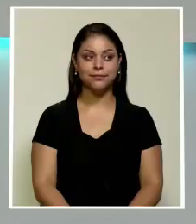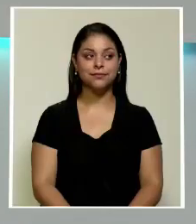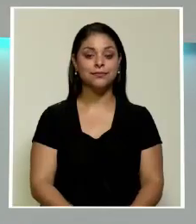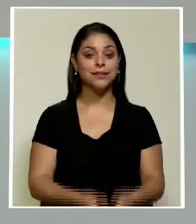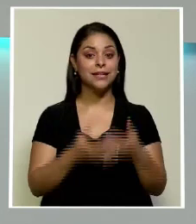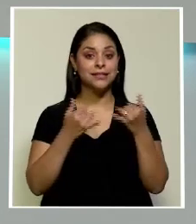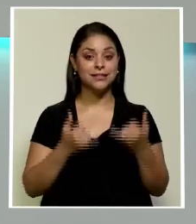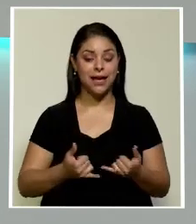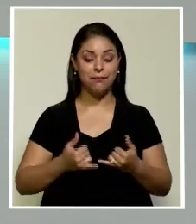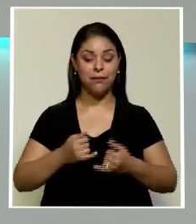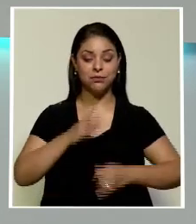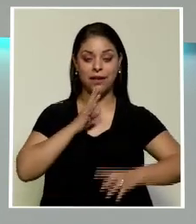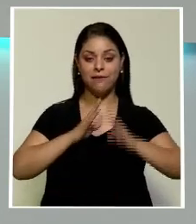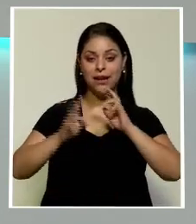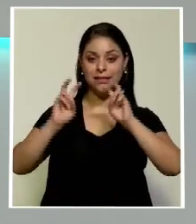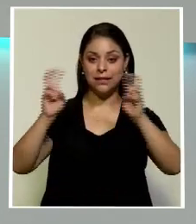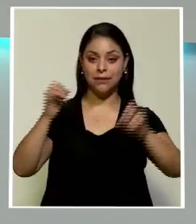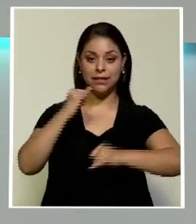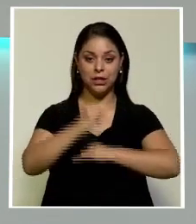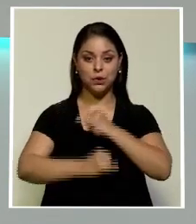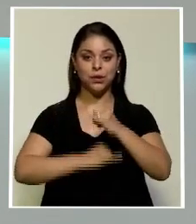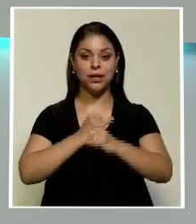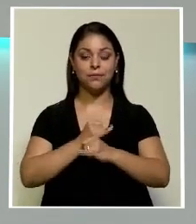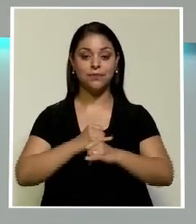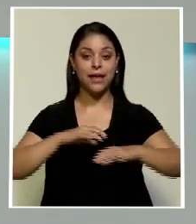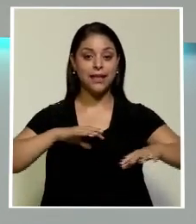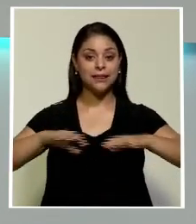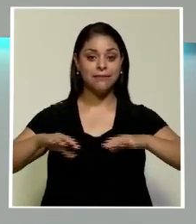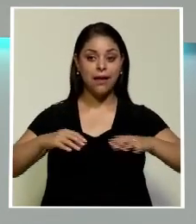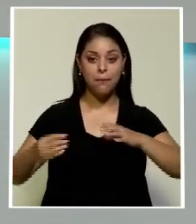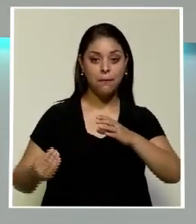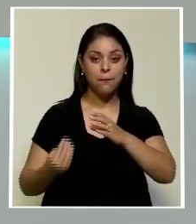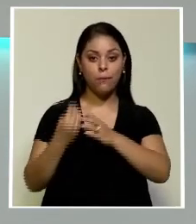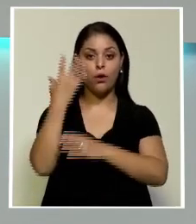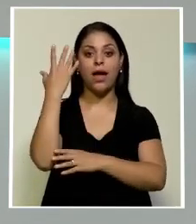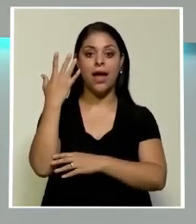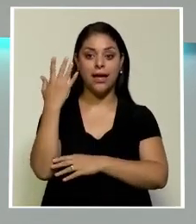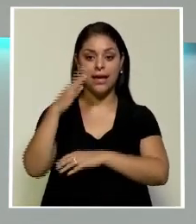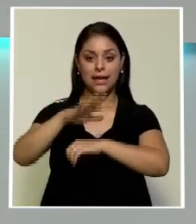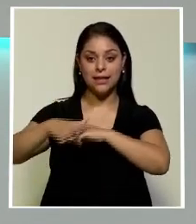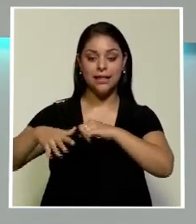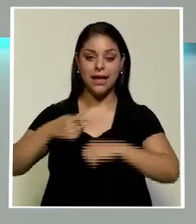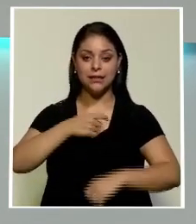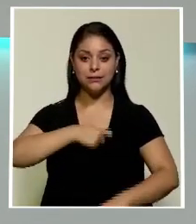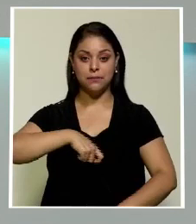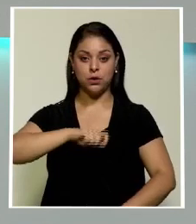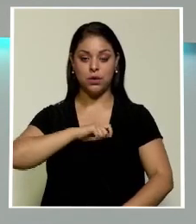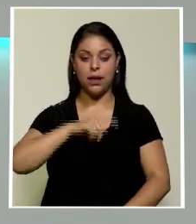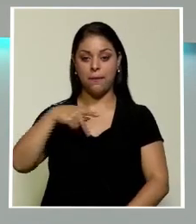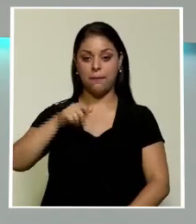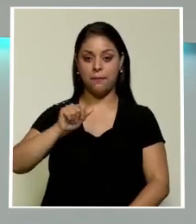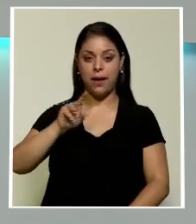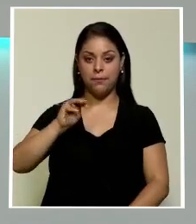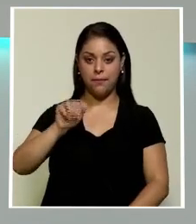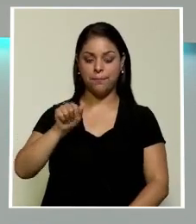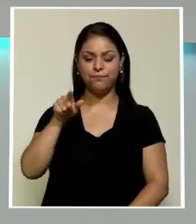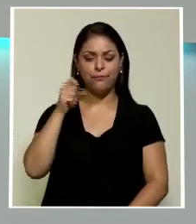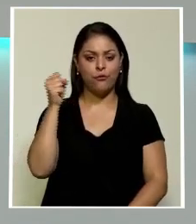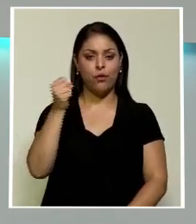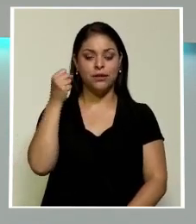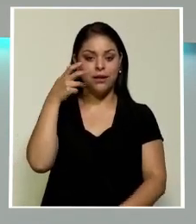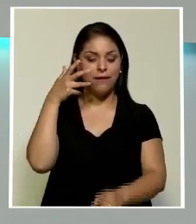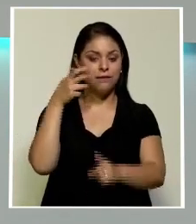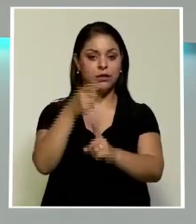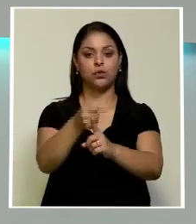Pasamos de inmediato al ámbito internacional. La actividad del volcán Cumbre Vieja en la isla española de La Palma ha dejado una fuerte afectación en la